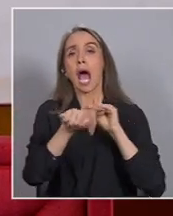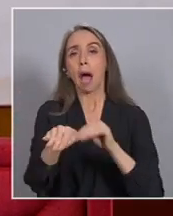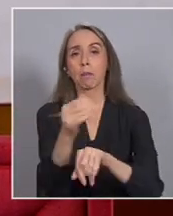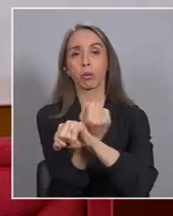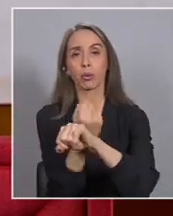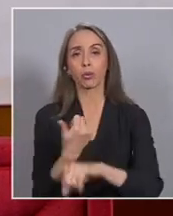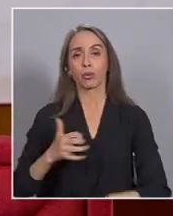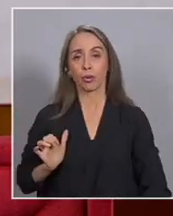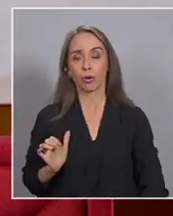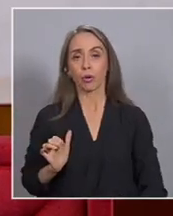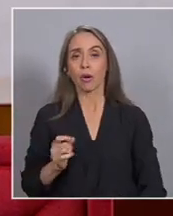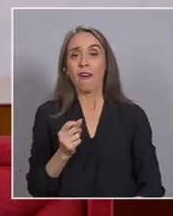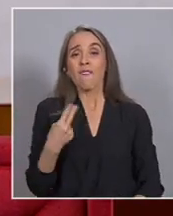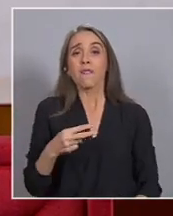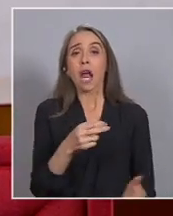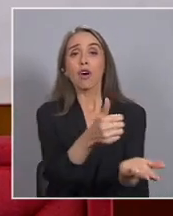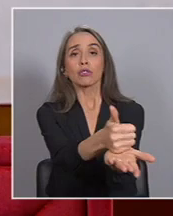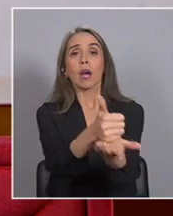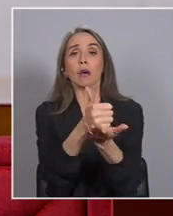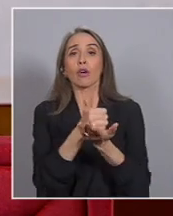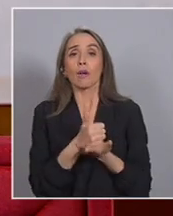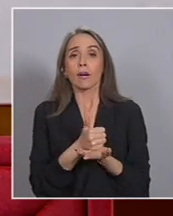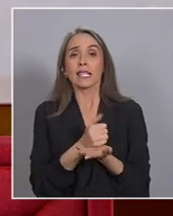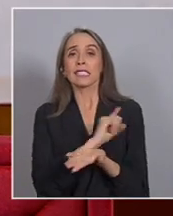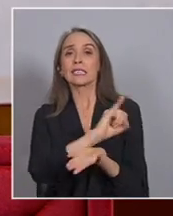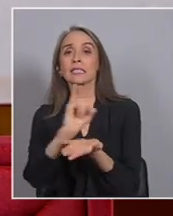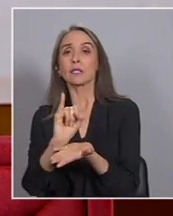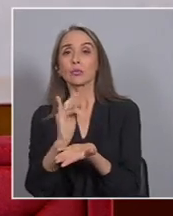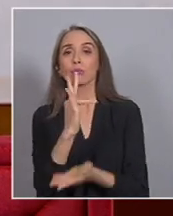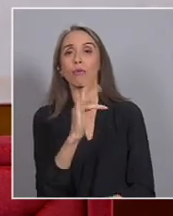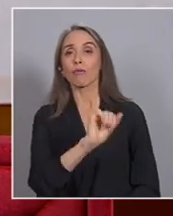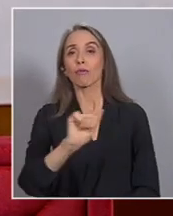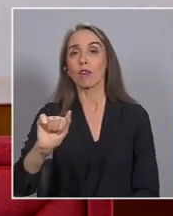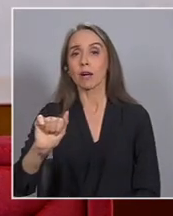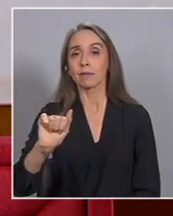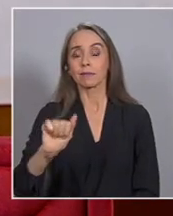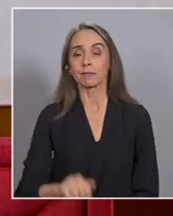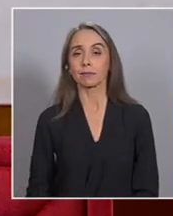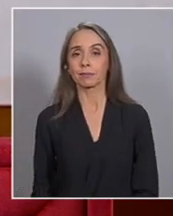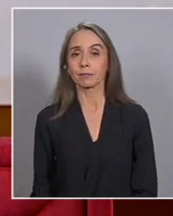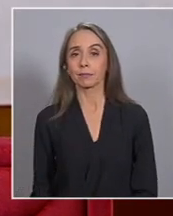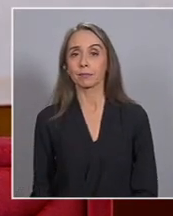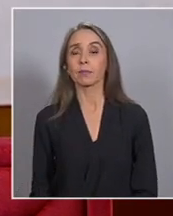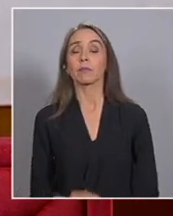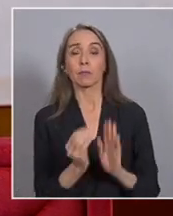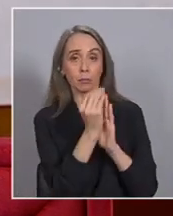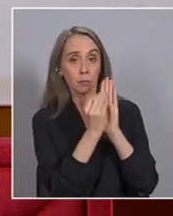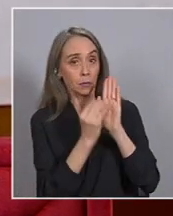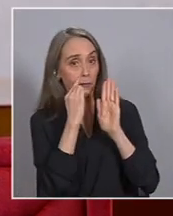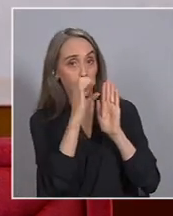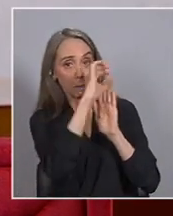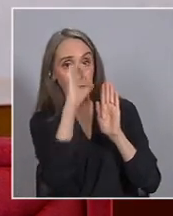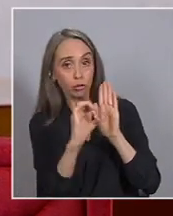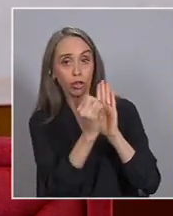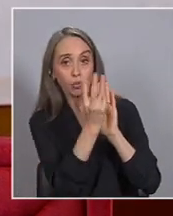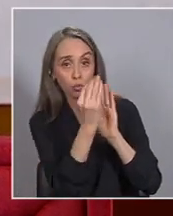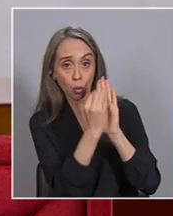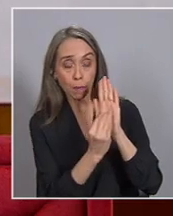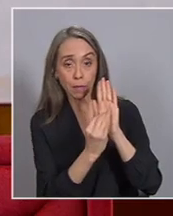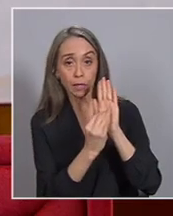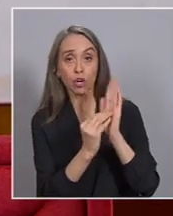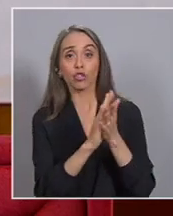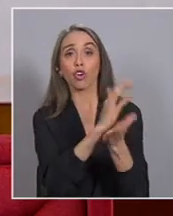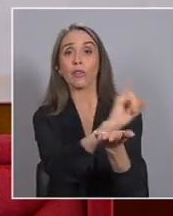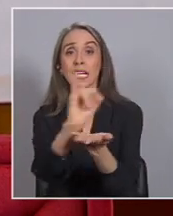policías y a la valiosa colaboración de las Fuerzas Armadas. Las cifras al respecto han sido expuestas por todas